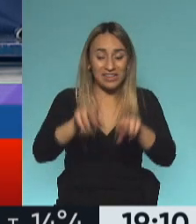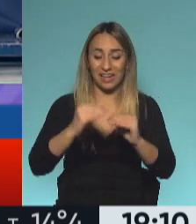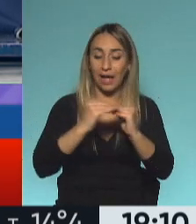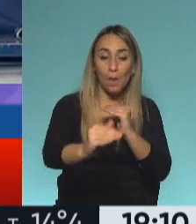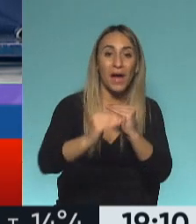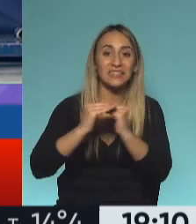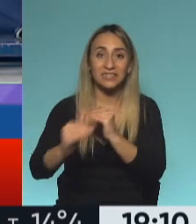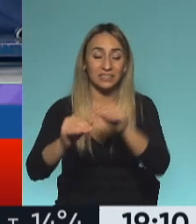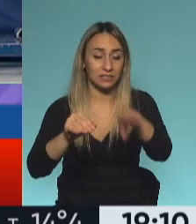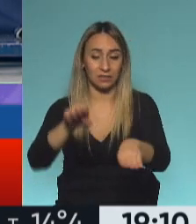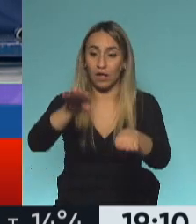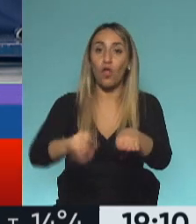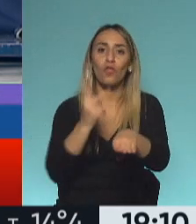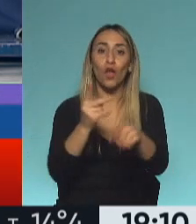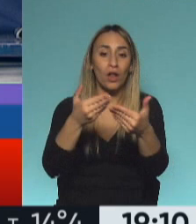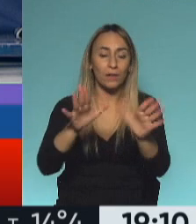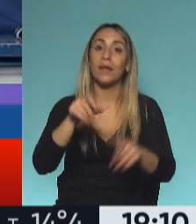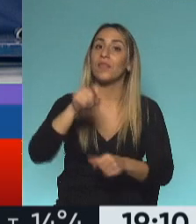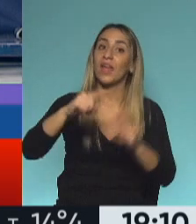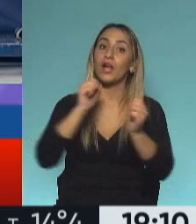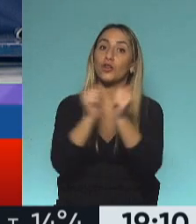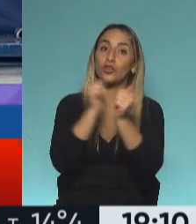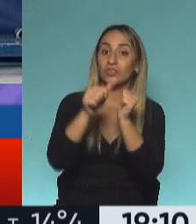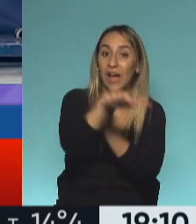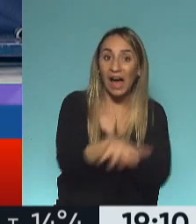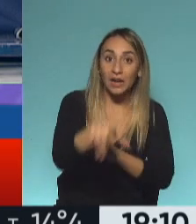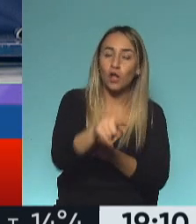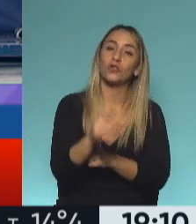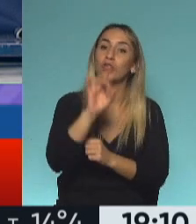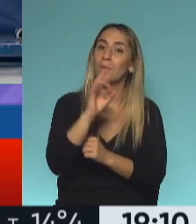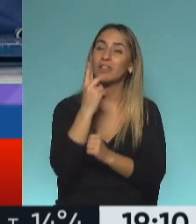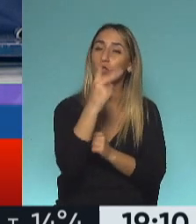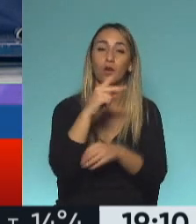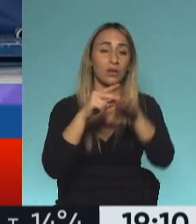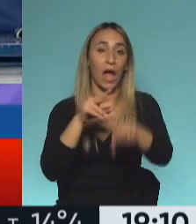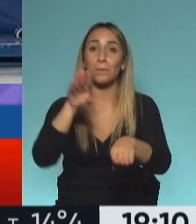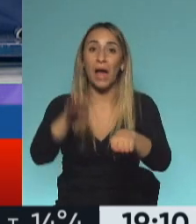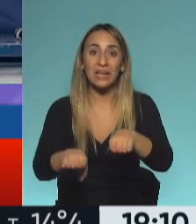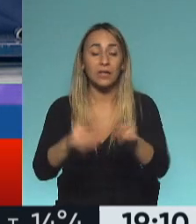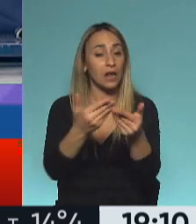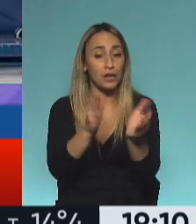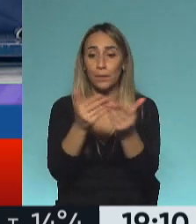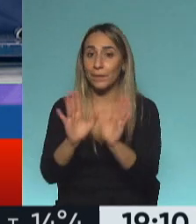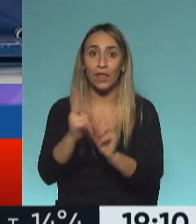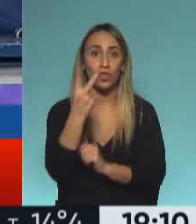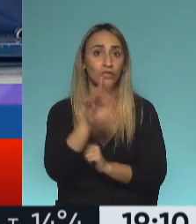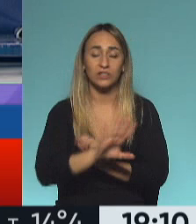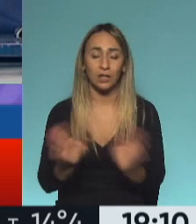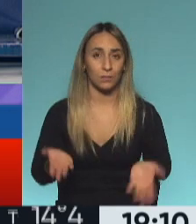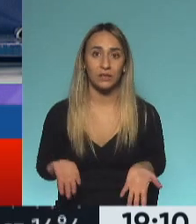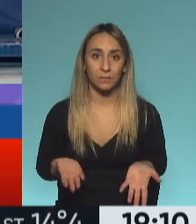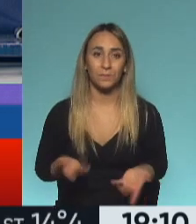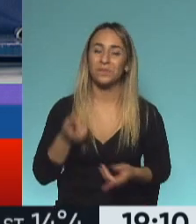2 camas. En Rosario. En Rosario. Esto Pero quiere usted decir... nombró una palabra que creo que en el análisis de la